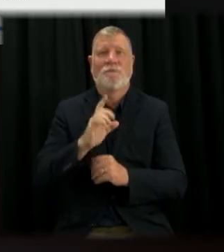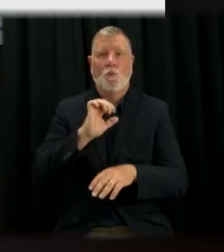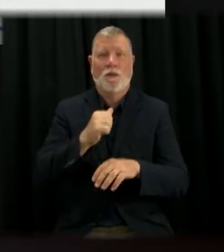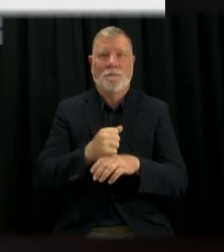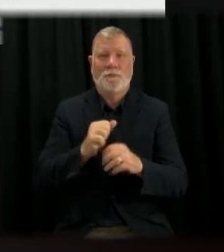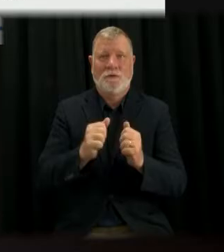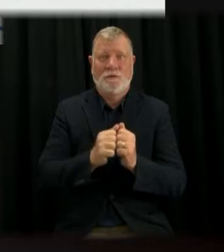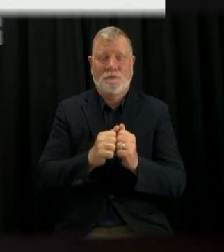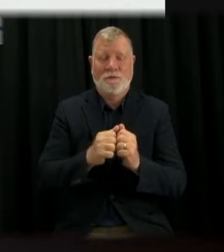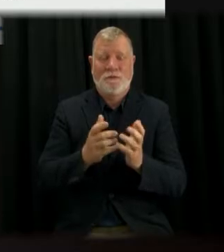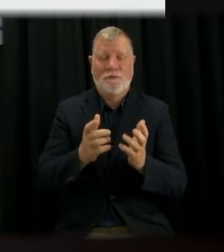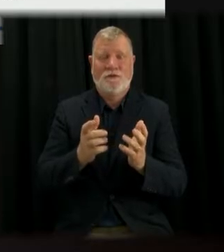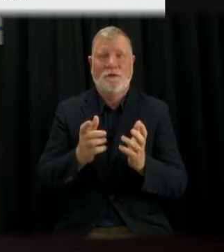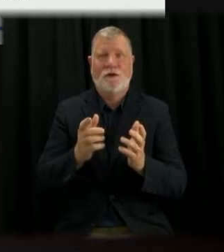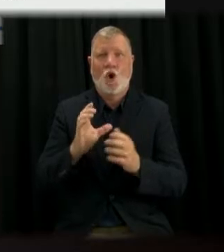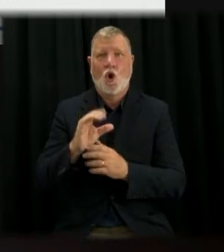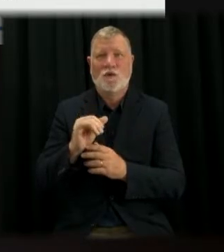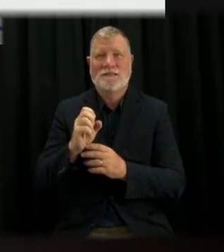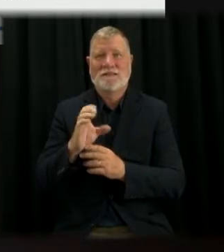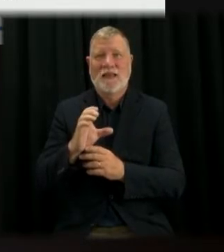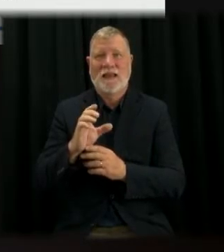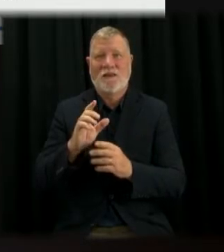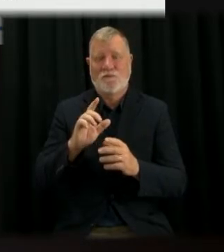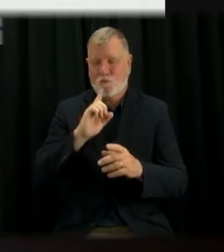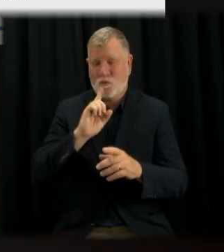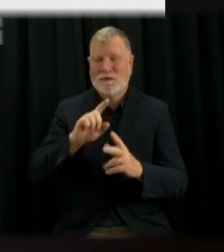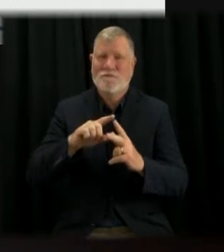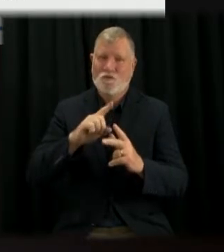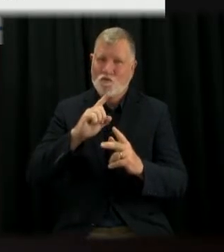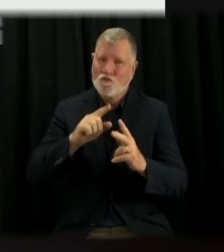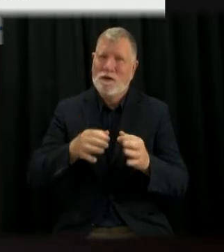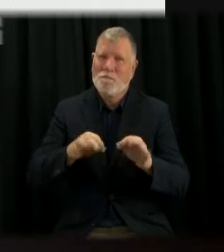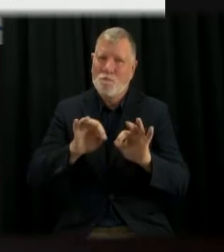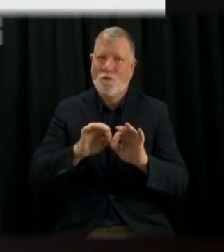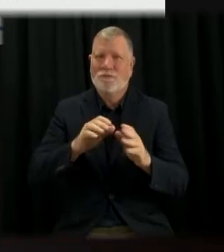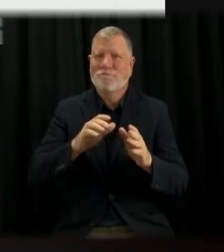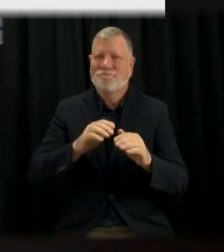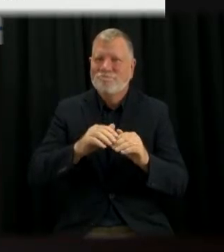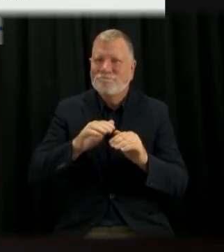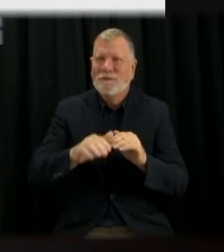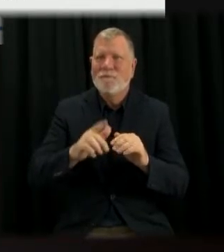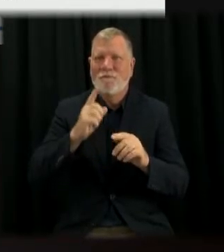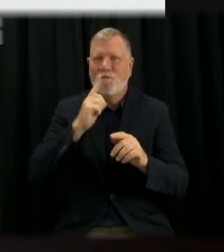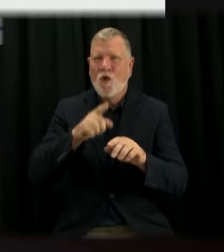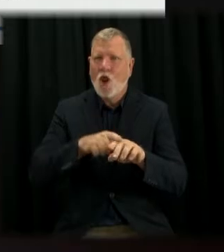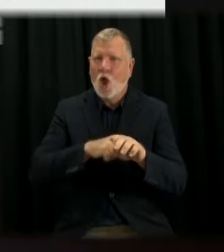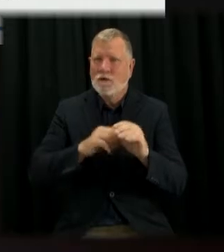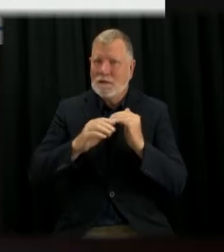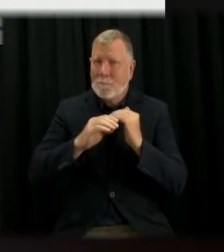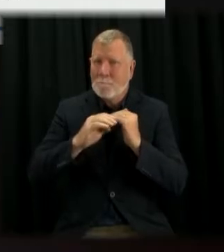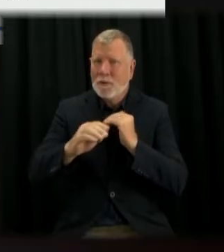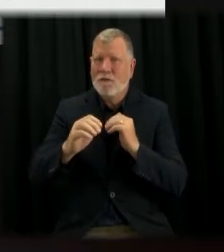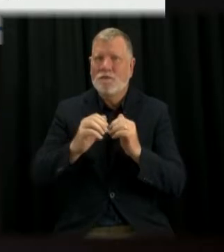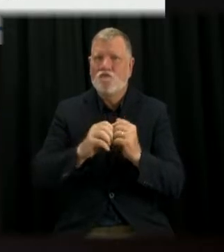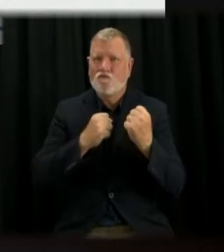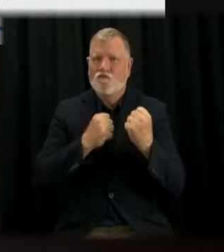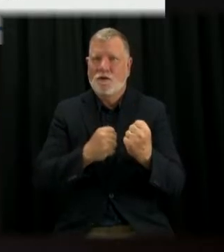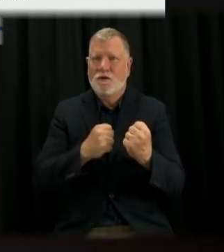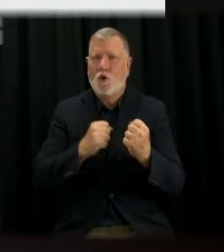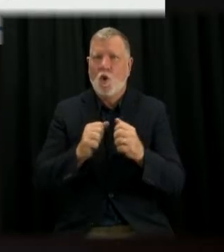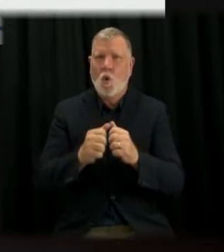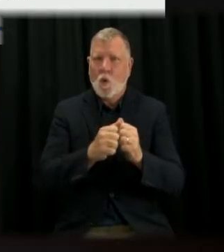COSEC, se implementarán las medidas aquí que son bien importantes para asegurarse la estabilidad a largo